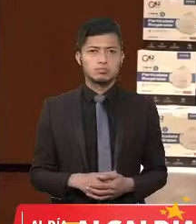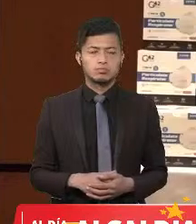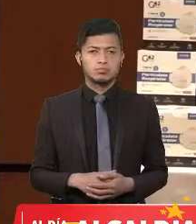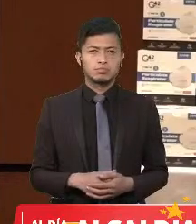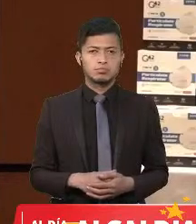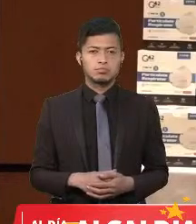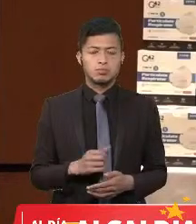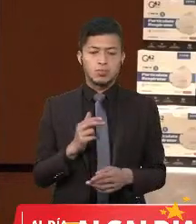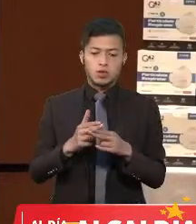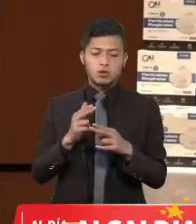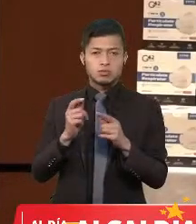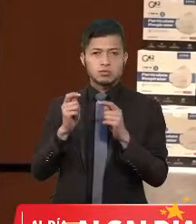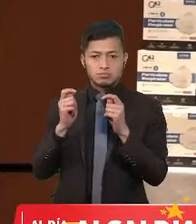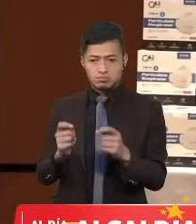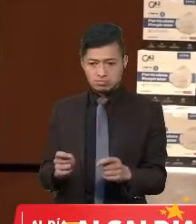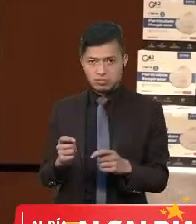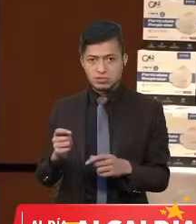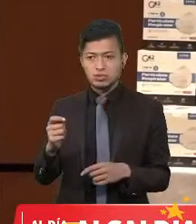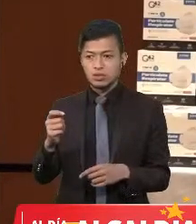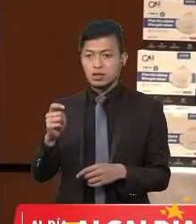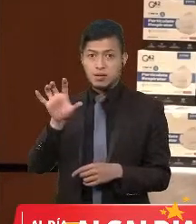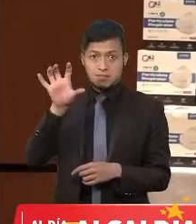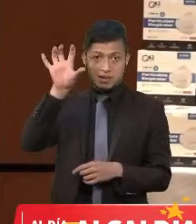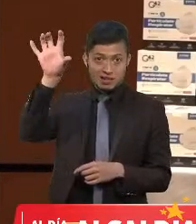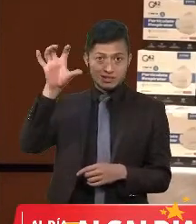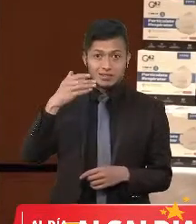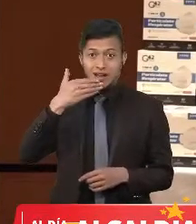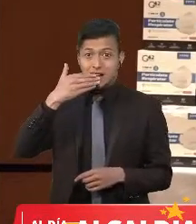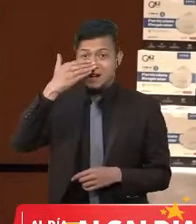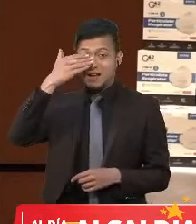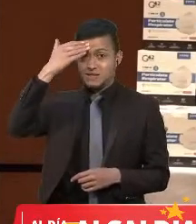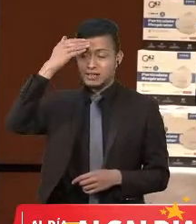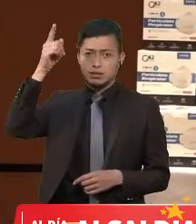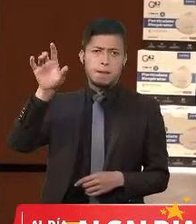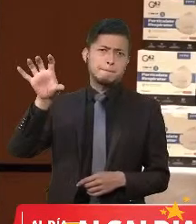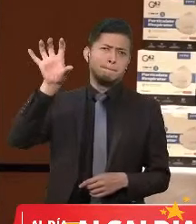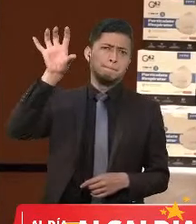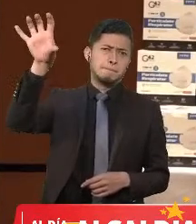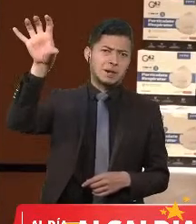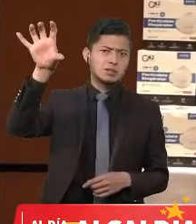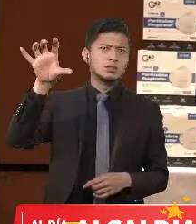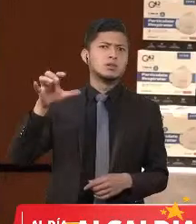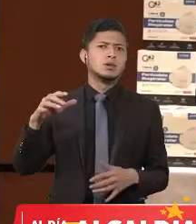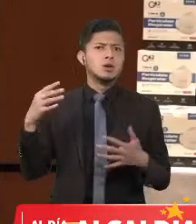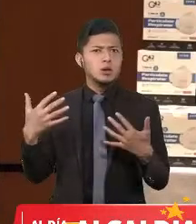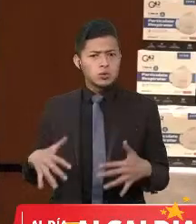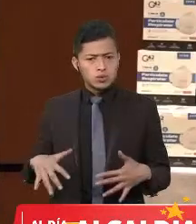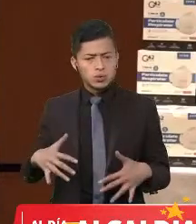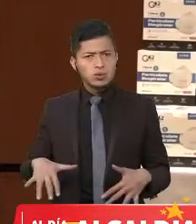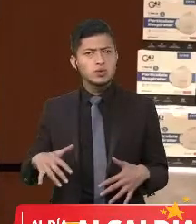denominado Emiratos Árabes Unidos. Es un país con significado que es principal